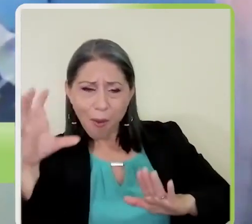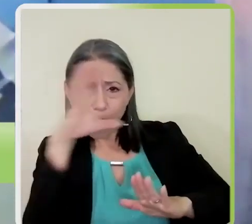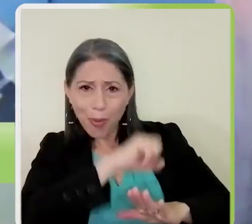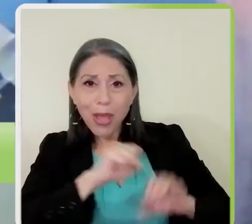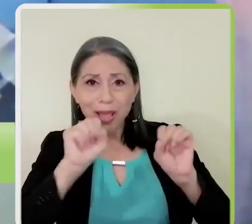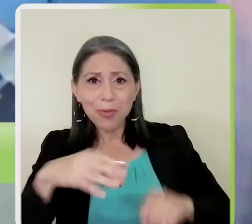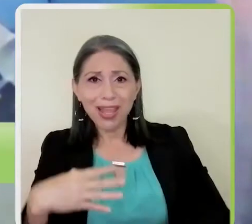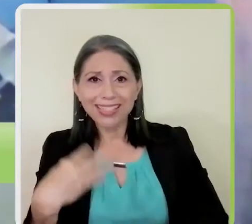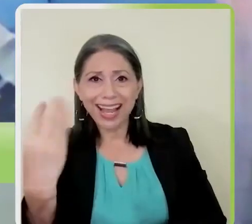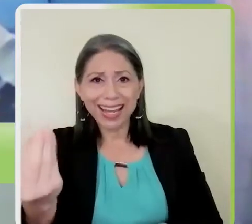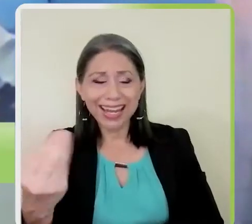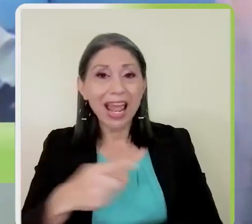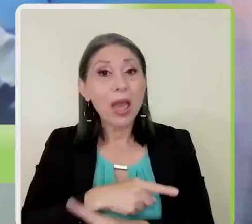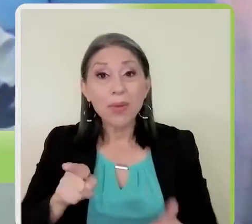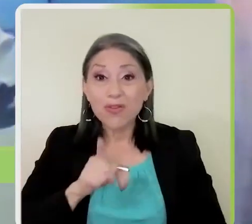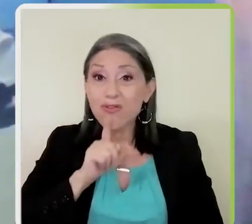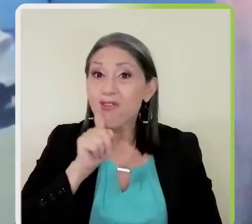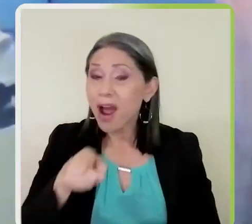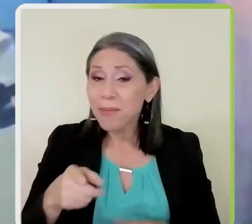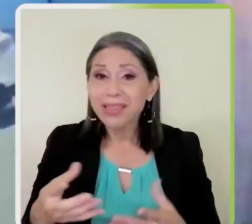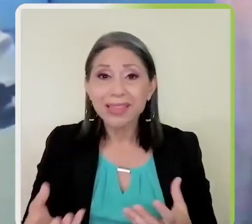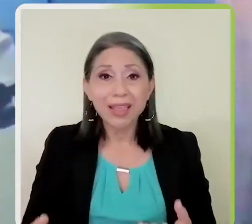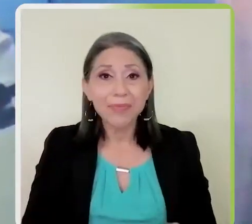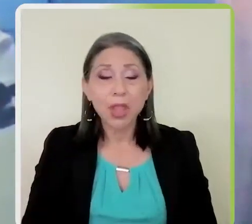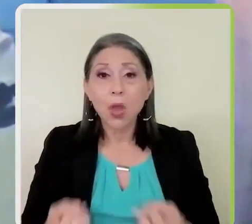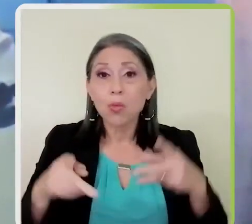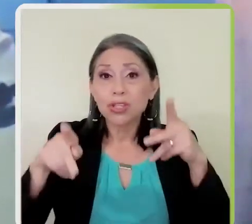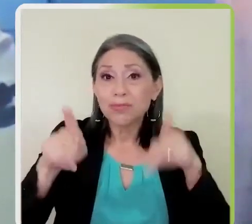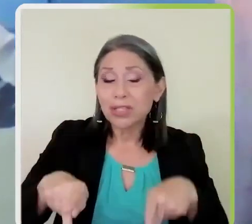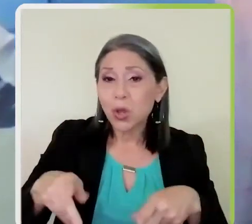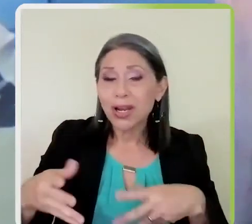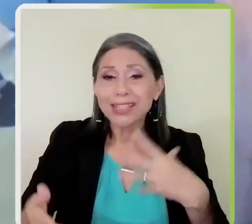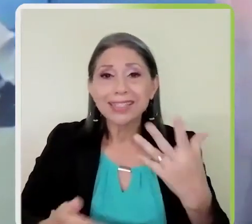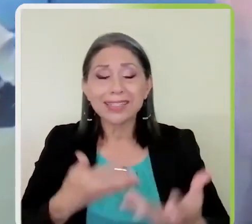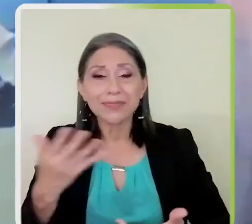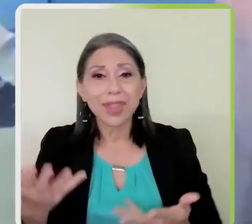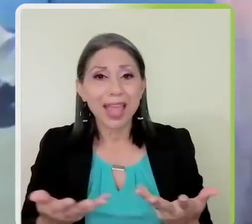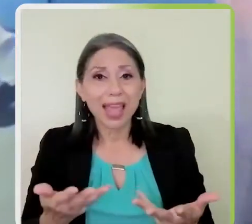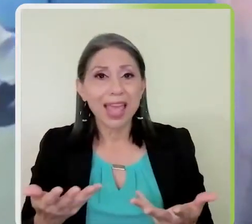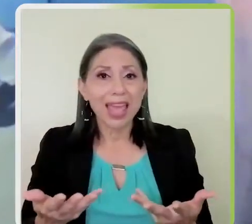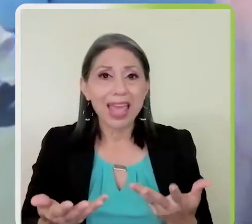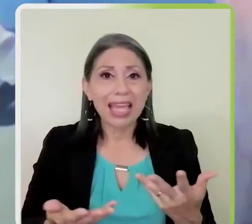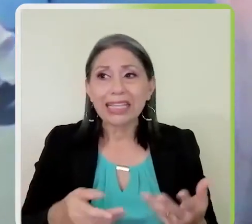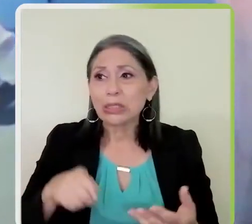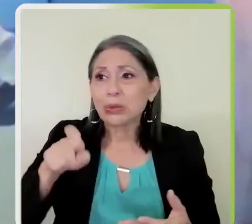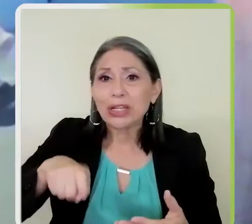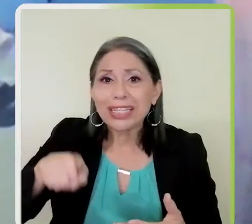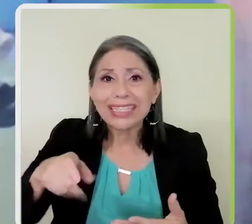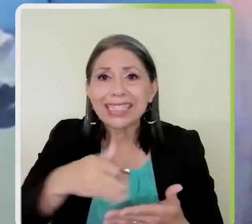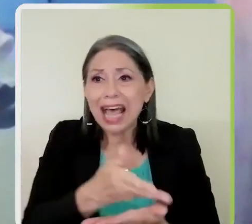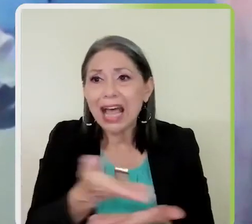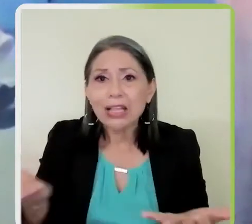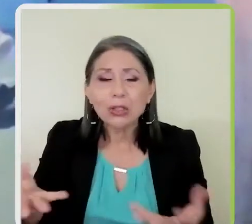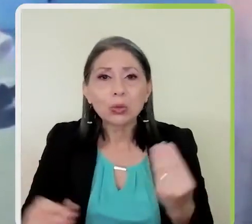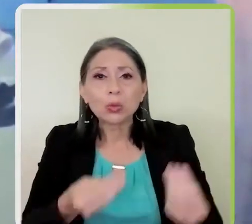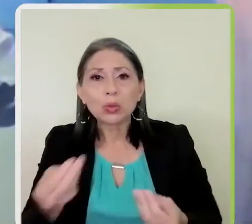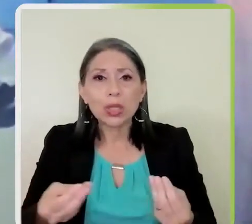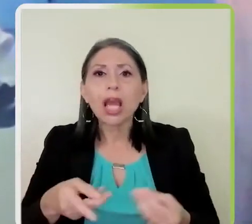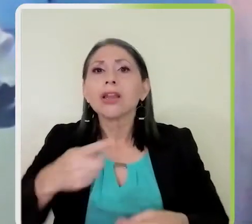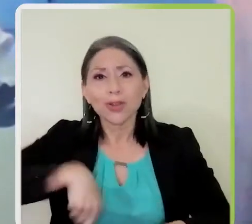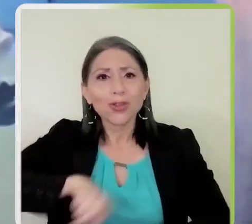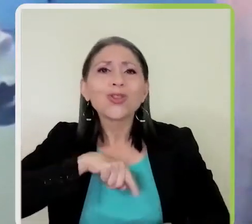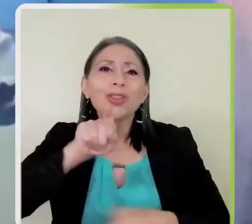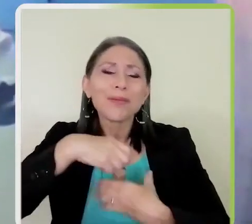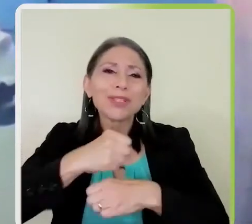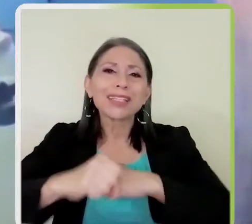fue muchísimas las personas las que también que estuvieron buscando, que hasta que son tal punto en donde tuvimos que hacer también hasta una campaña en